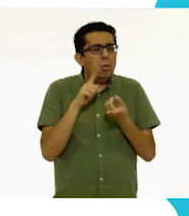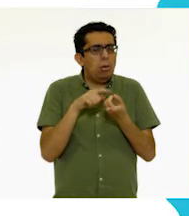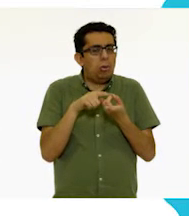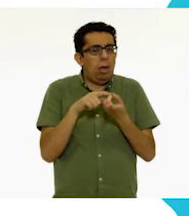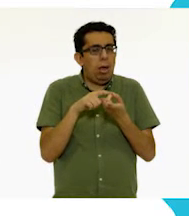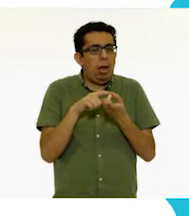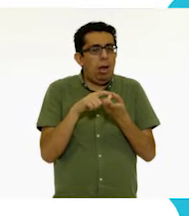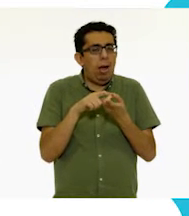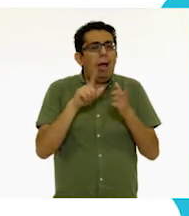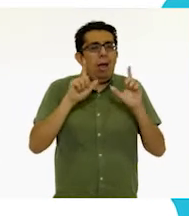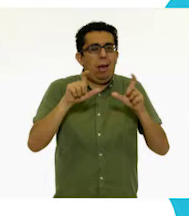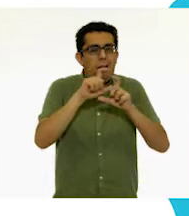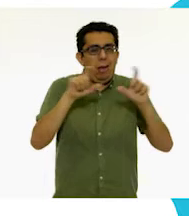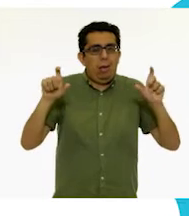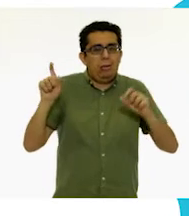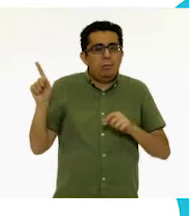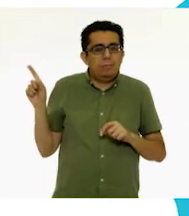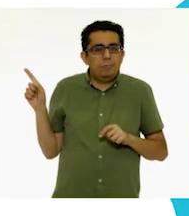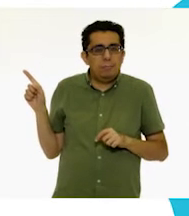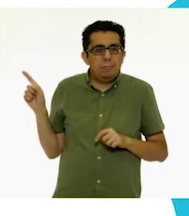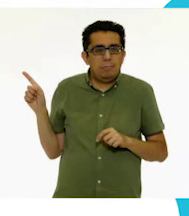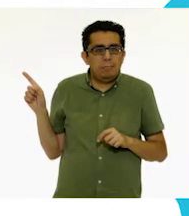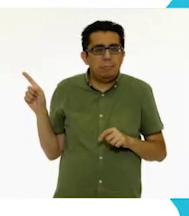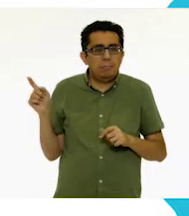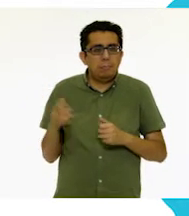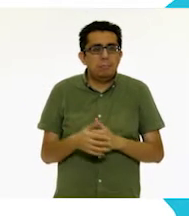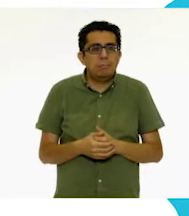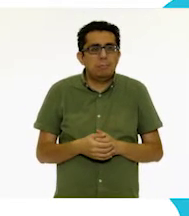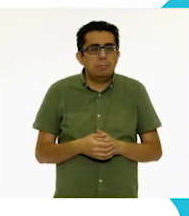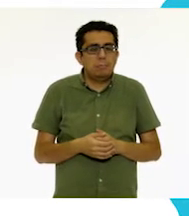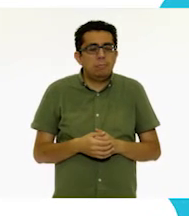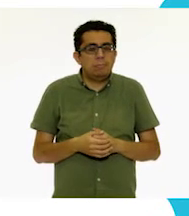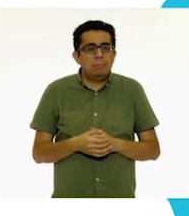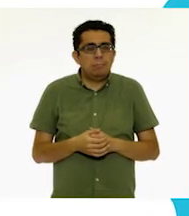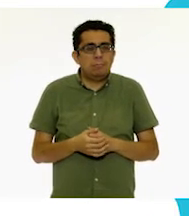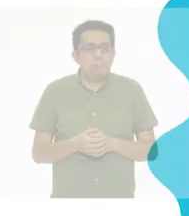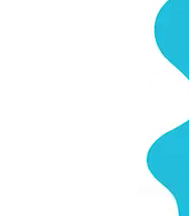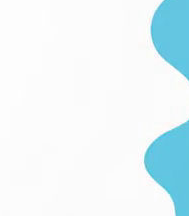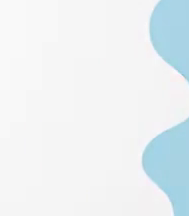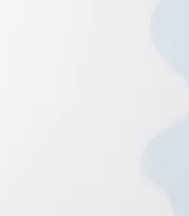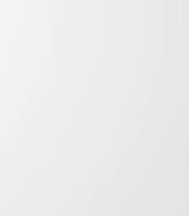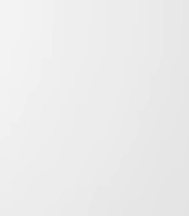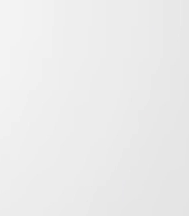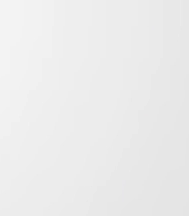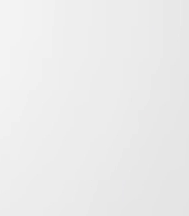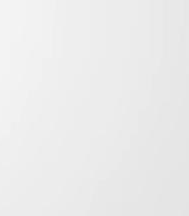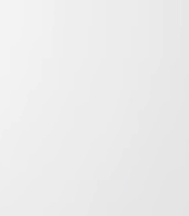siguiente liga, aprendeencasa.cep.gob.mx.